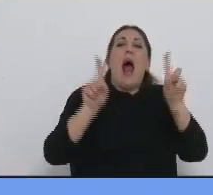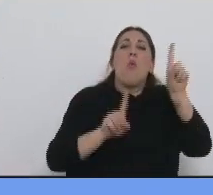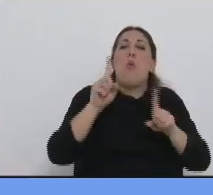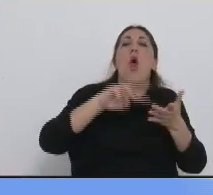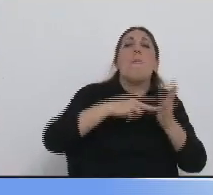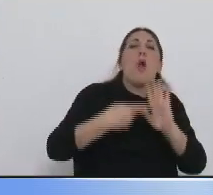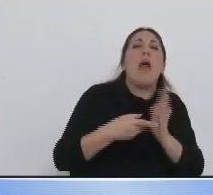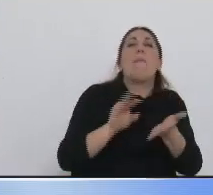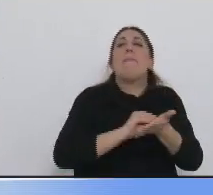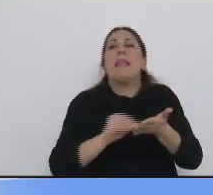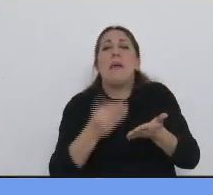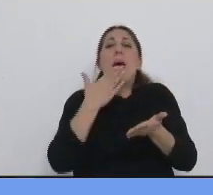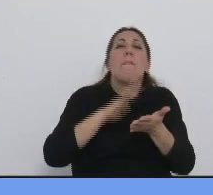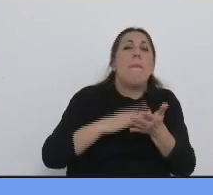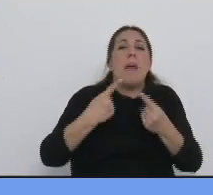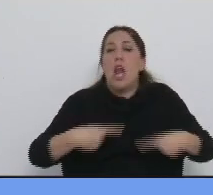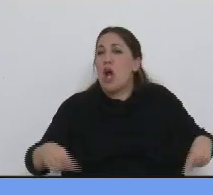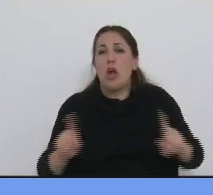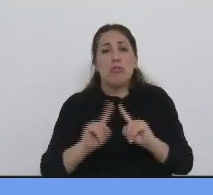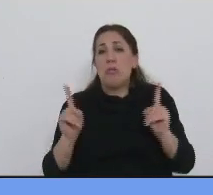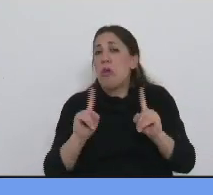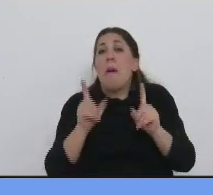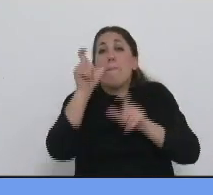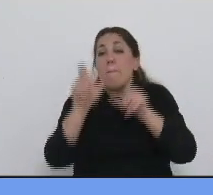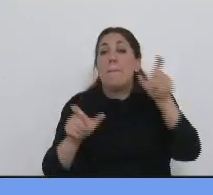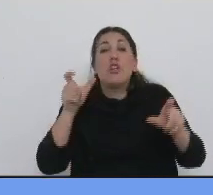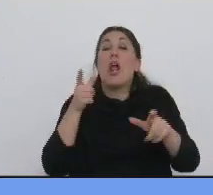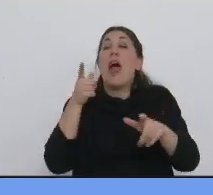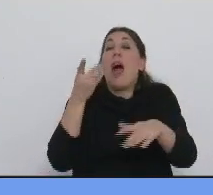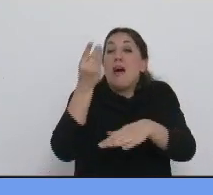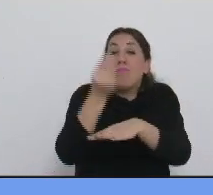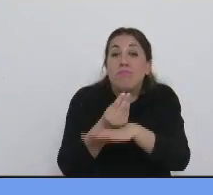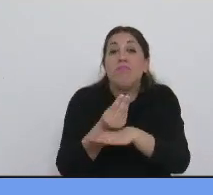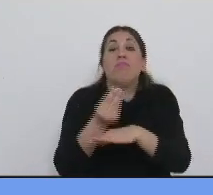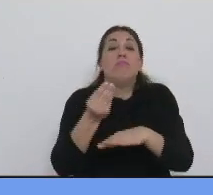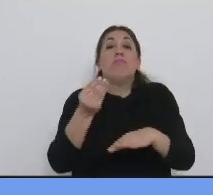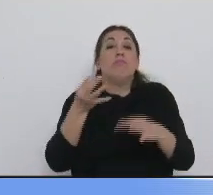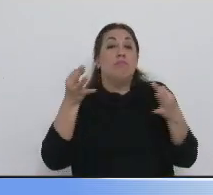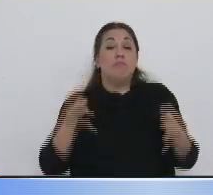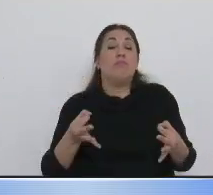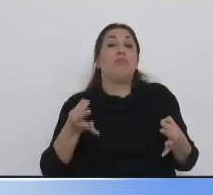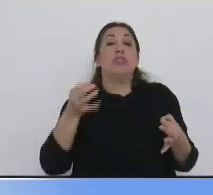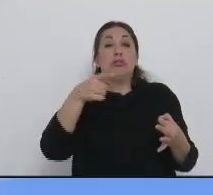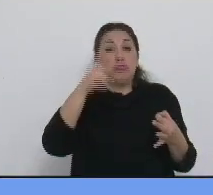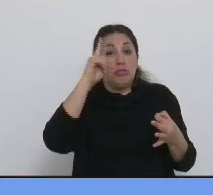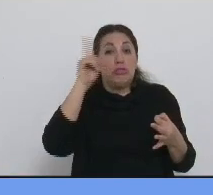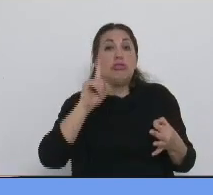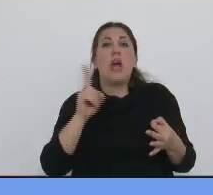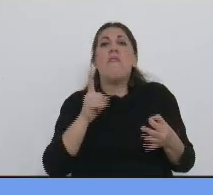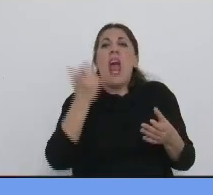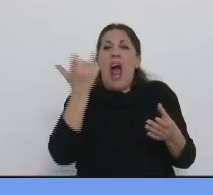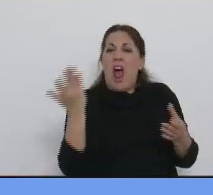hecho los propios postulantes no tenían conciencia de que tenían expedientes administrativos